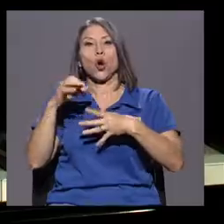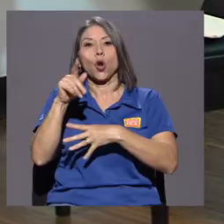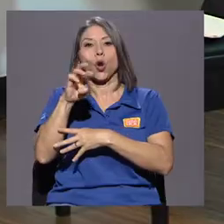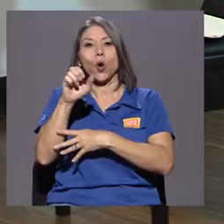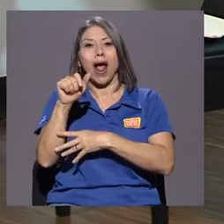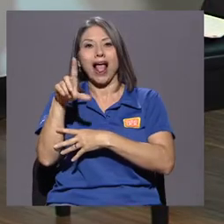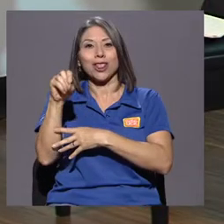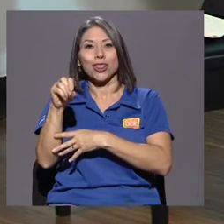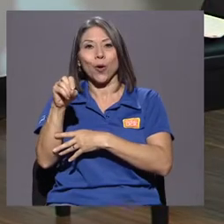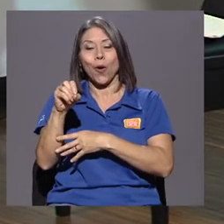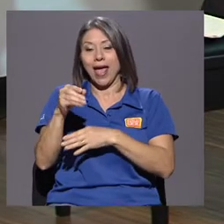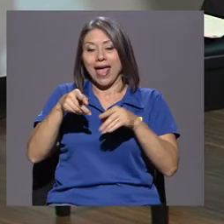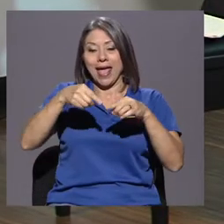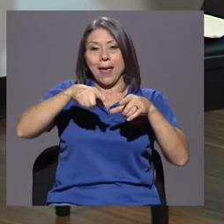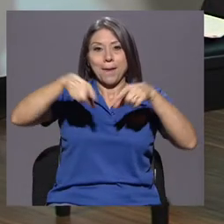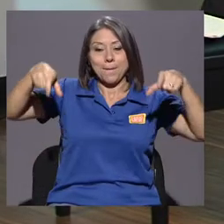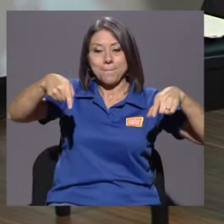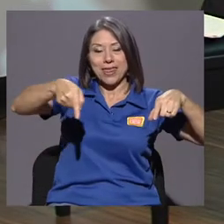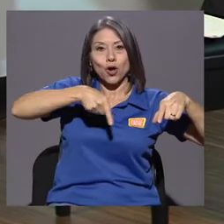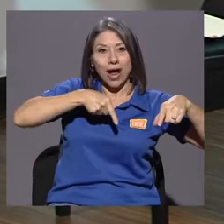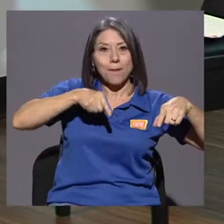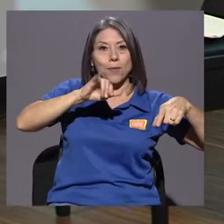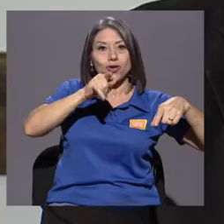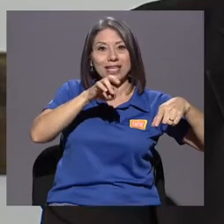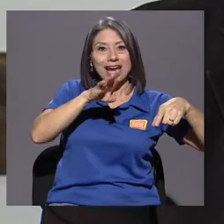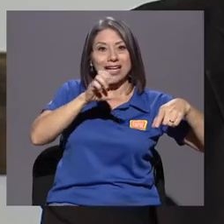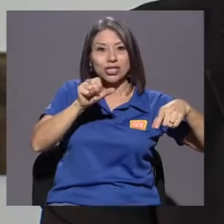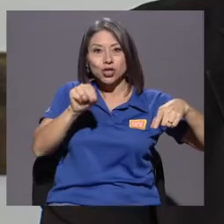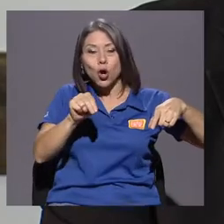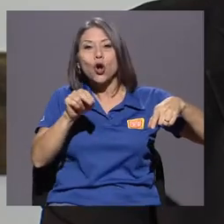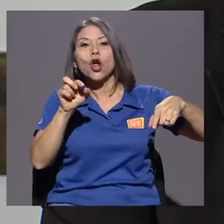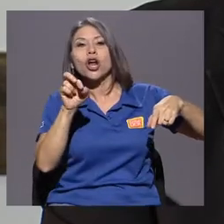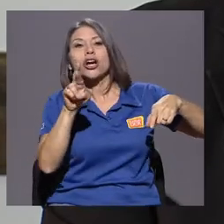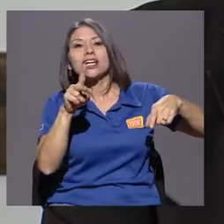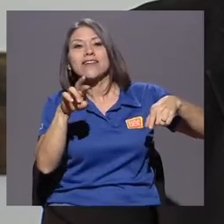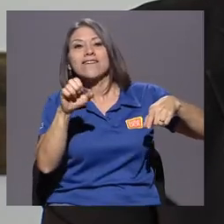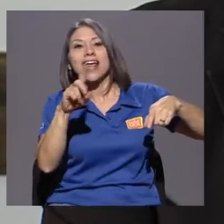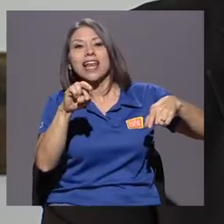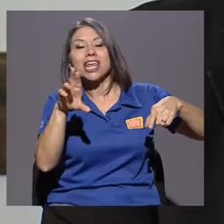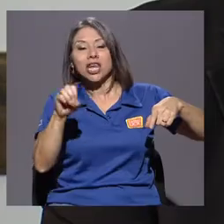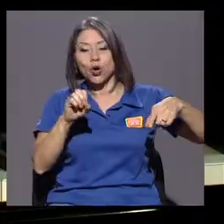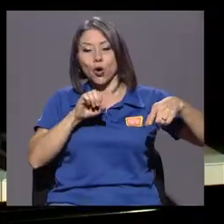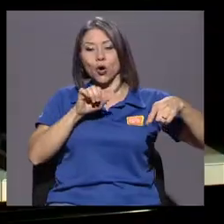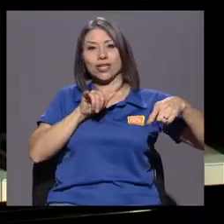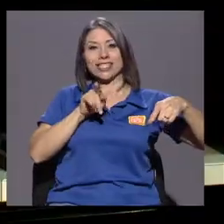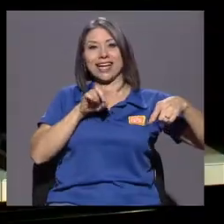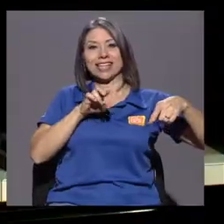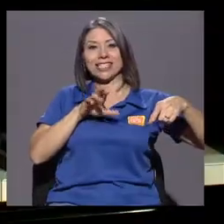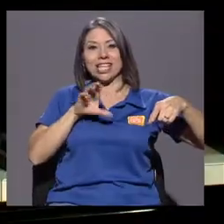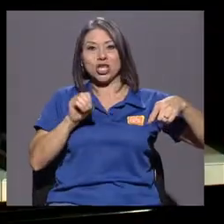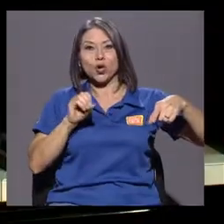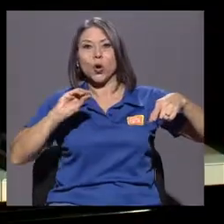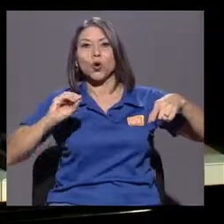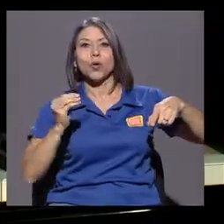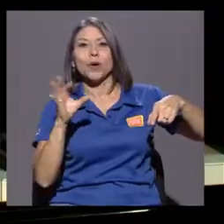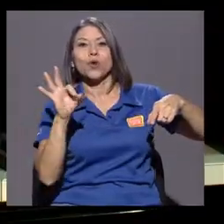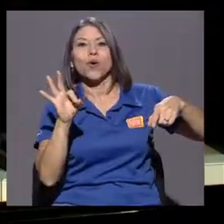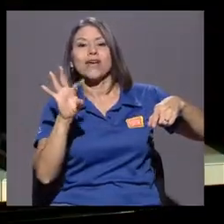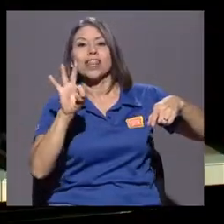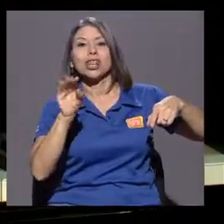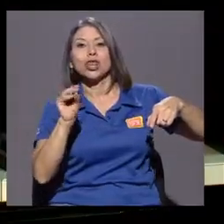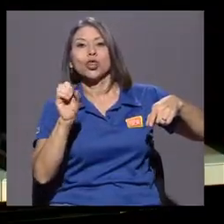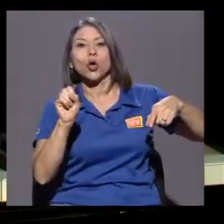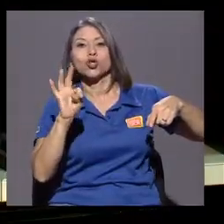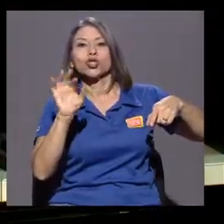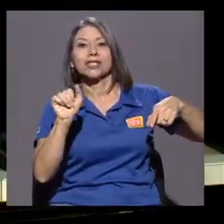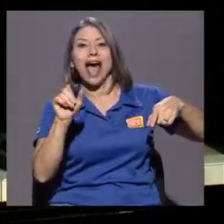por la izquierda rivelino por la derecha y jairzinho como número 9 tostado y con el número 10 pele que